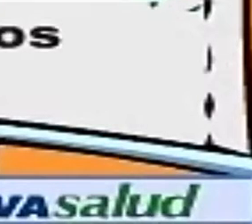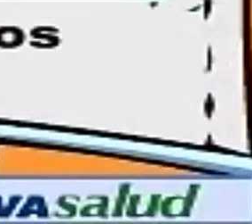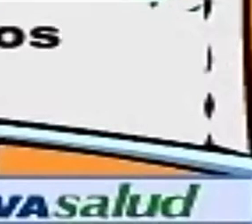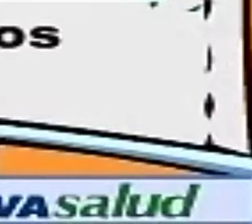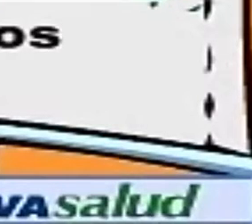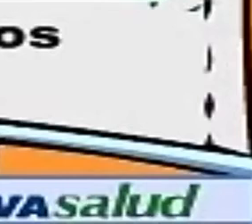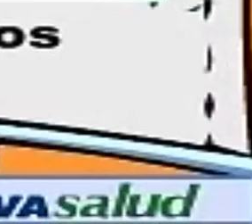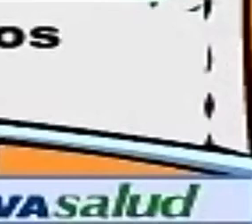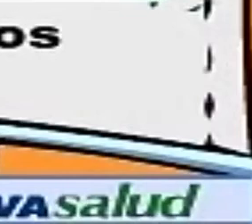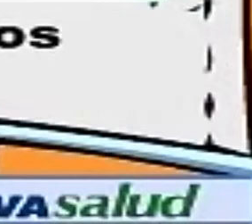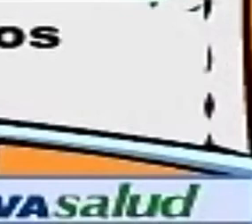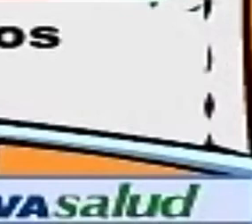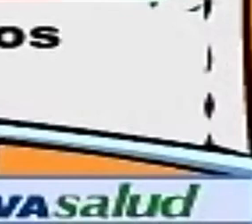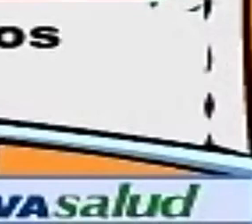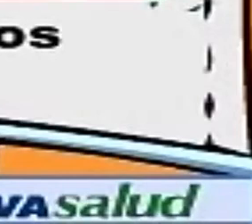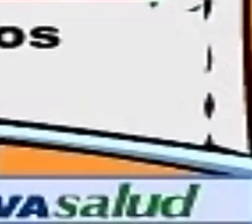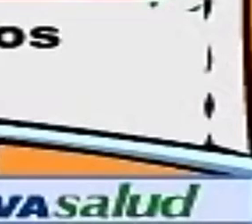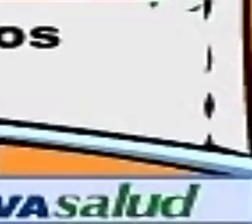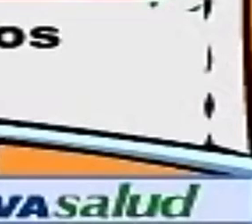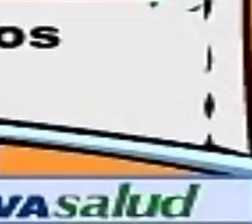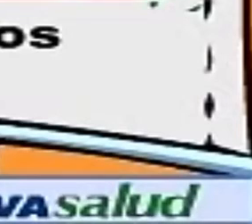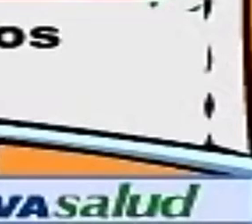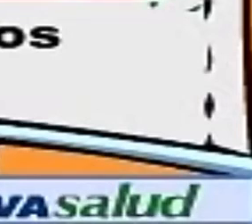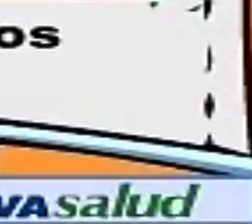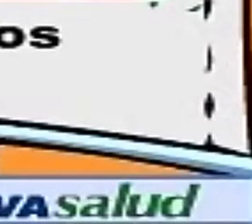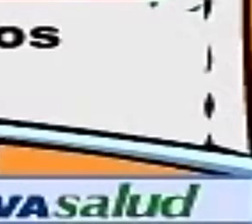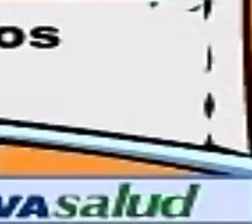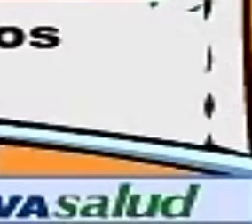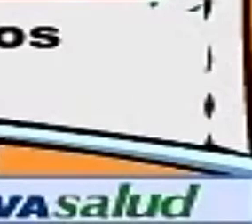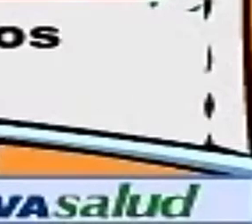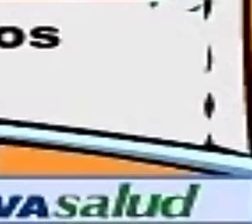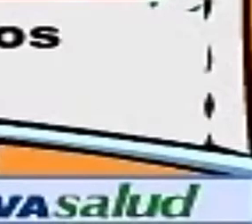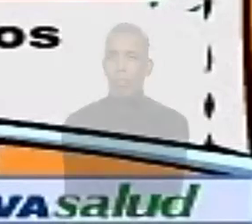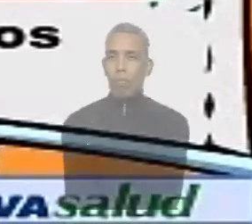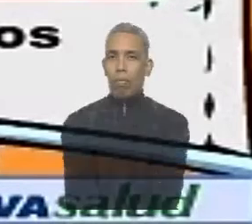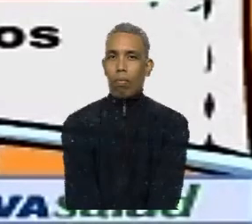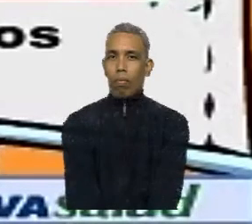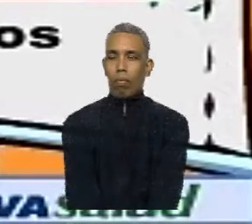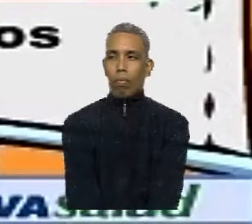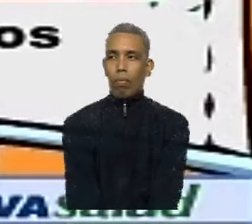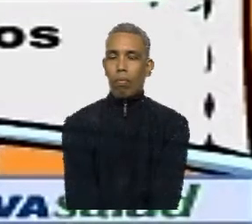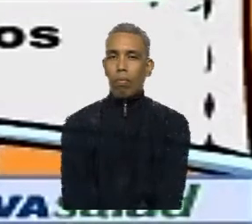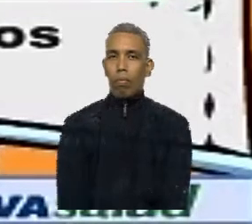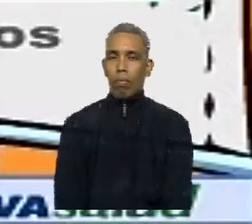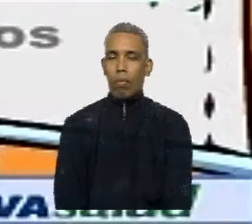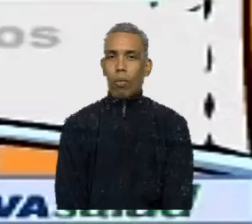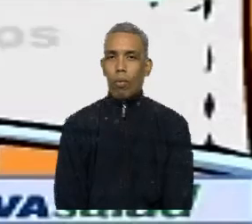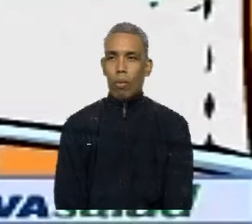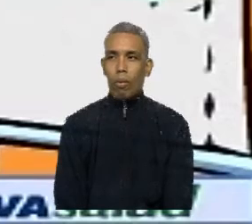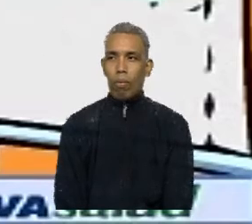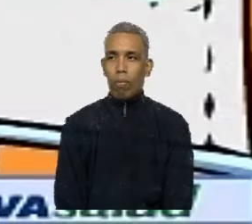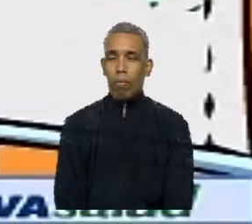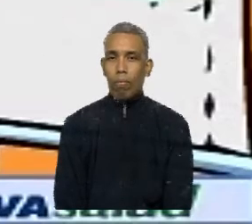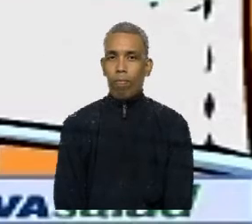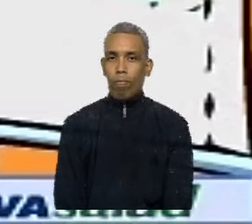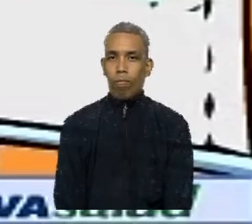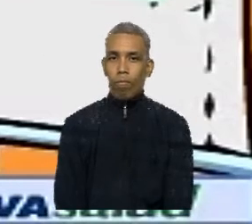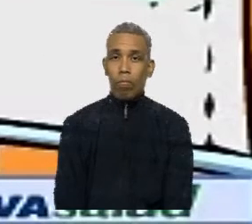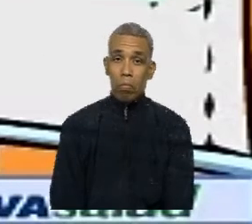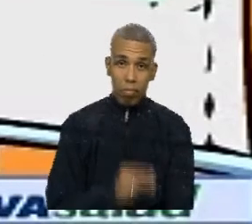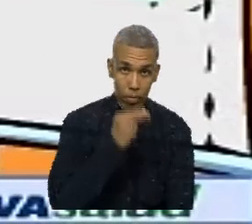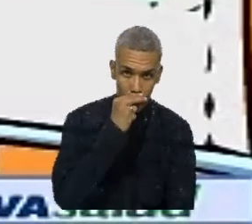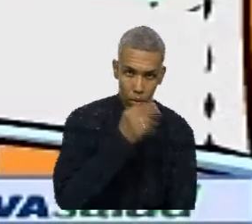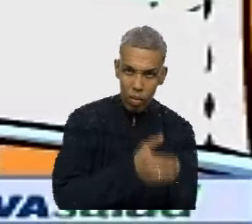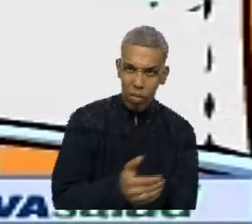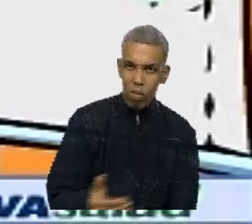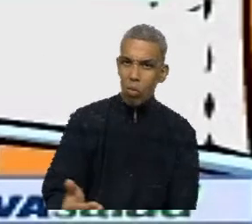aumento de la concentración ambiental de sustancias que producen alergia. Es un trastorno muy común que afecta a niños y adultos y